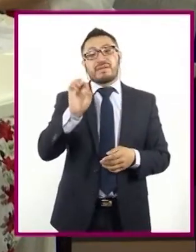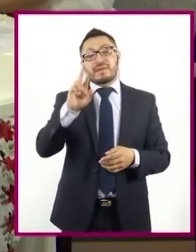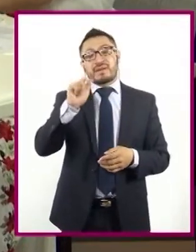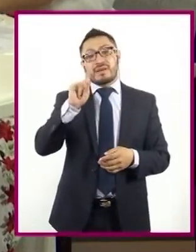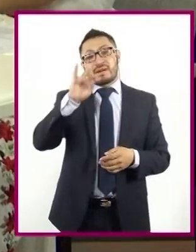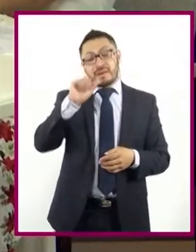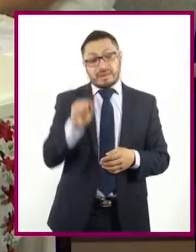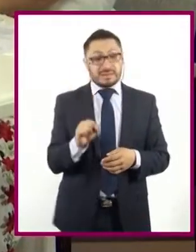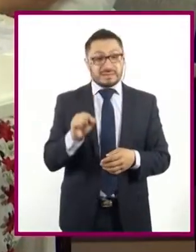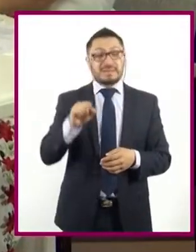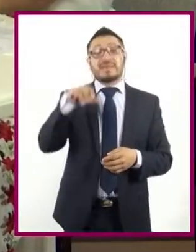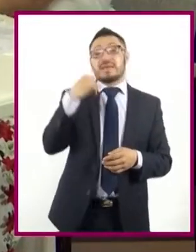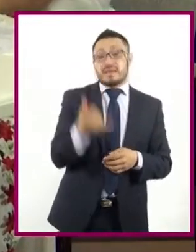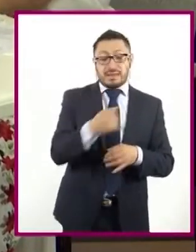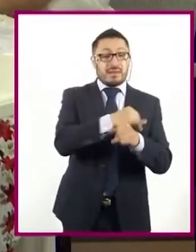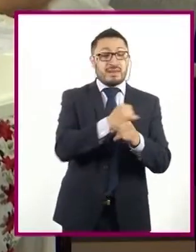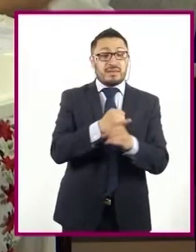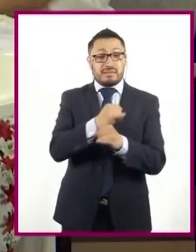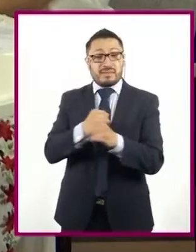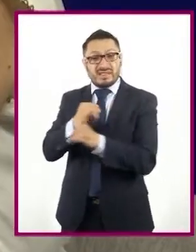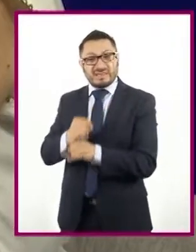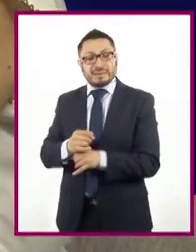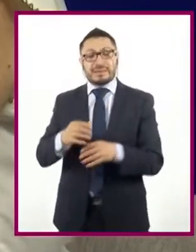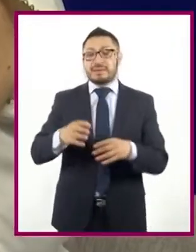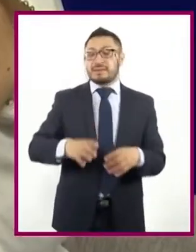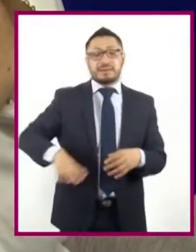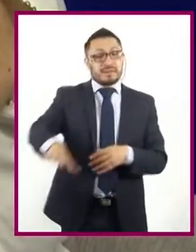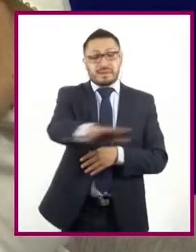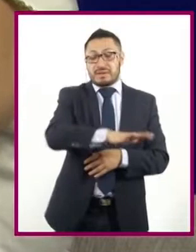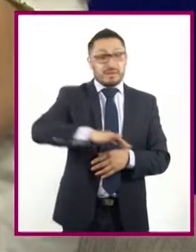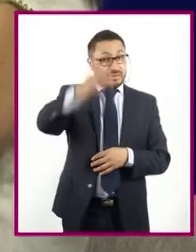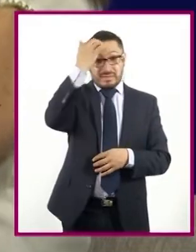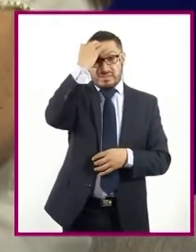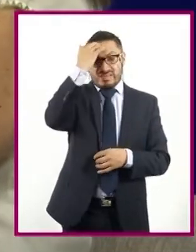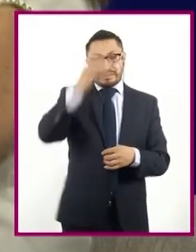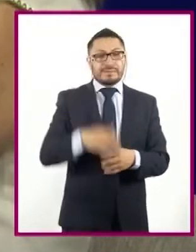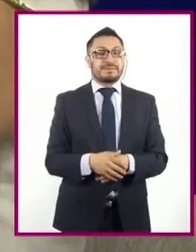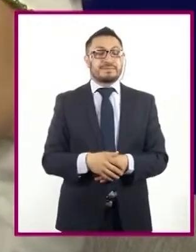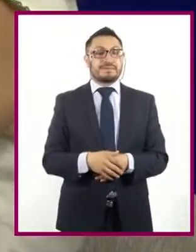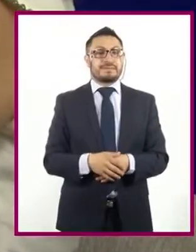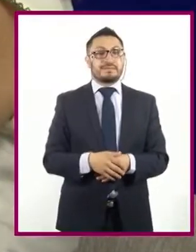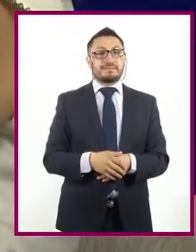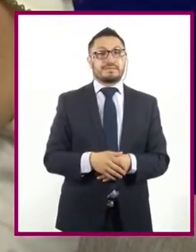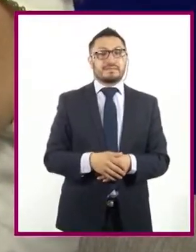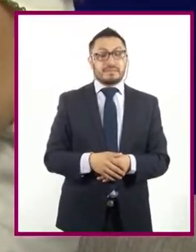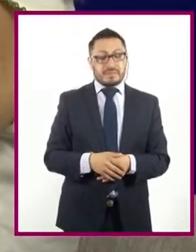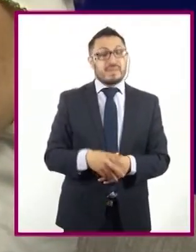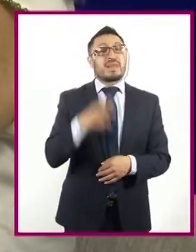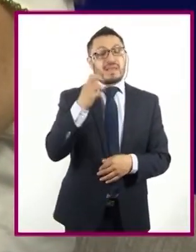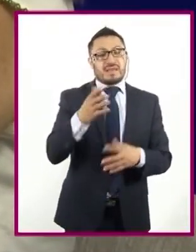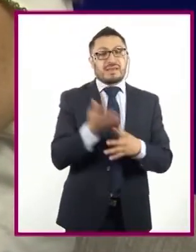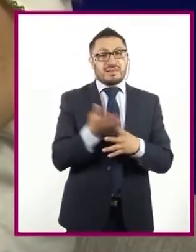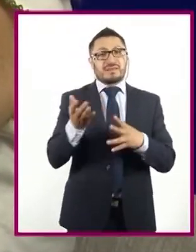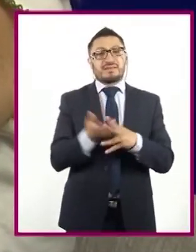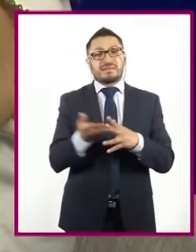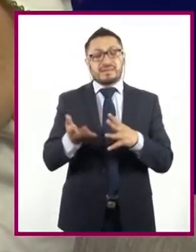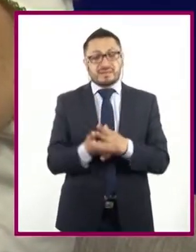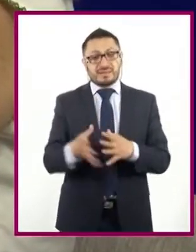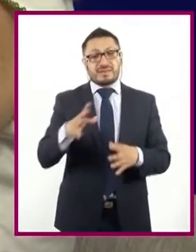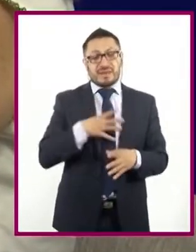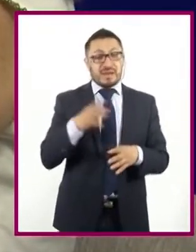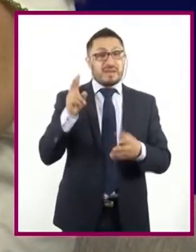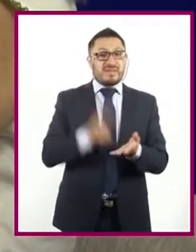investigación en todos los campos del saber. Esta clasificación rige una escala de valores personales con base en